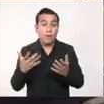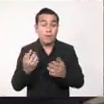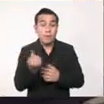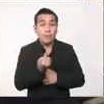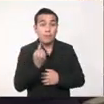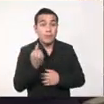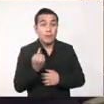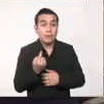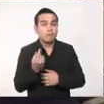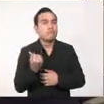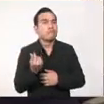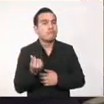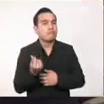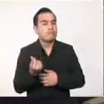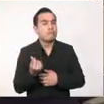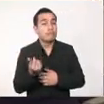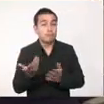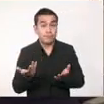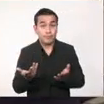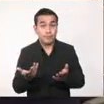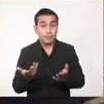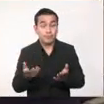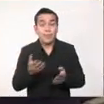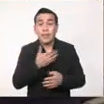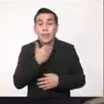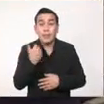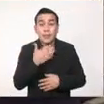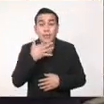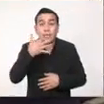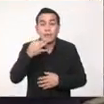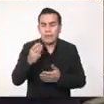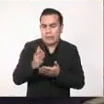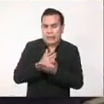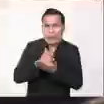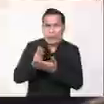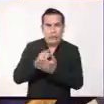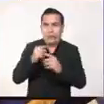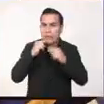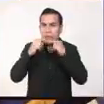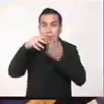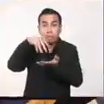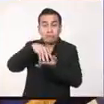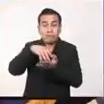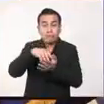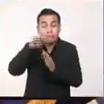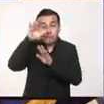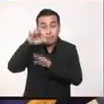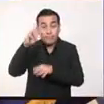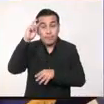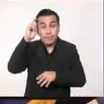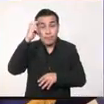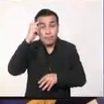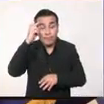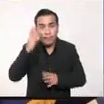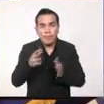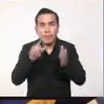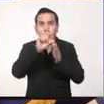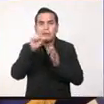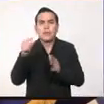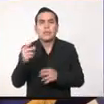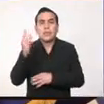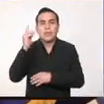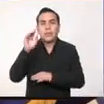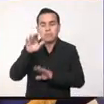oligárquica, será fáctica, pero no sería democrática. Para que sea institucionalidad democrática,